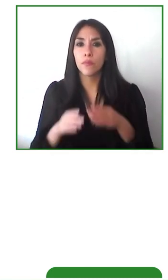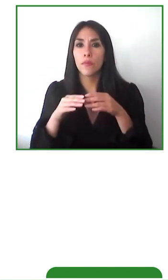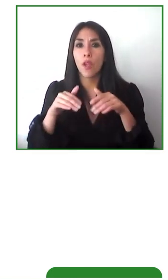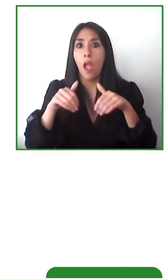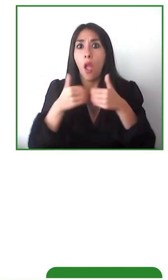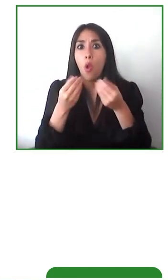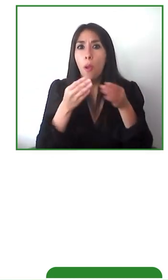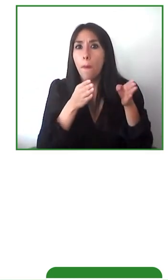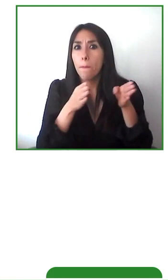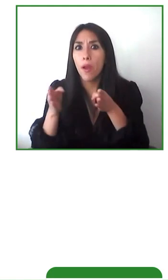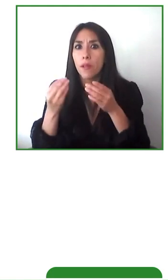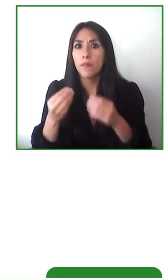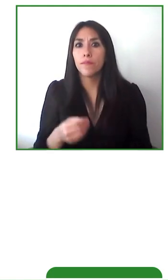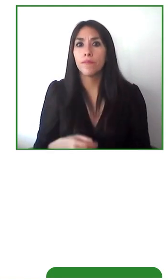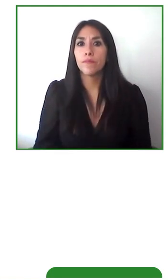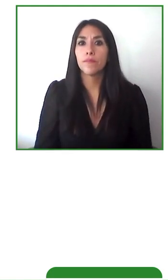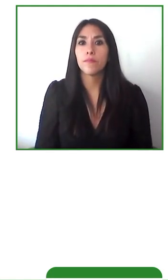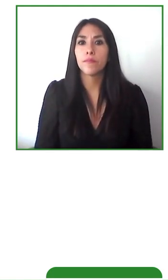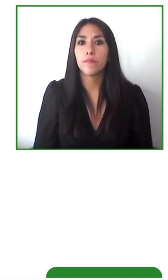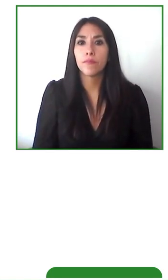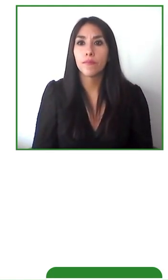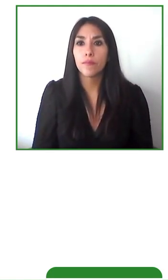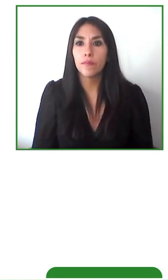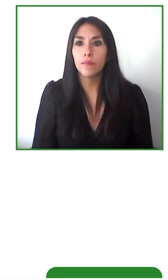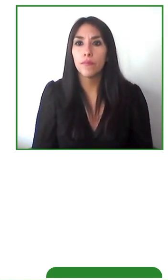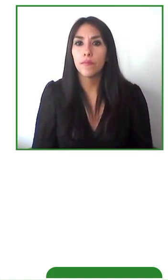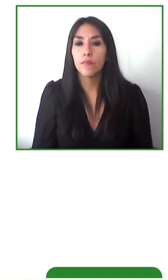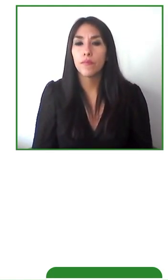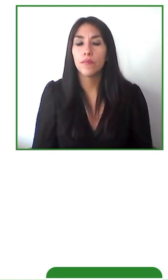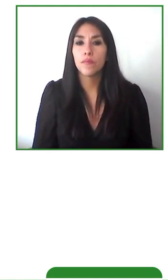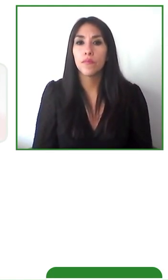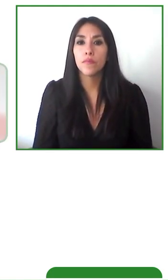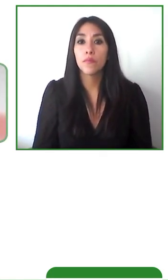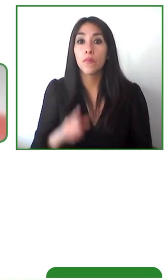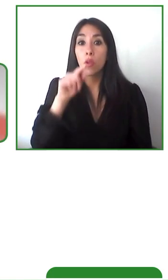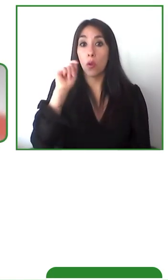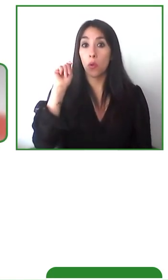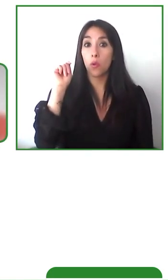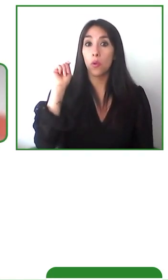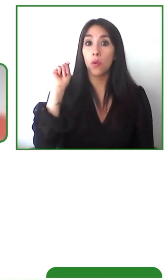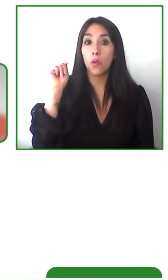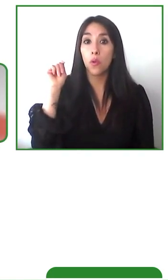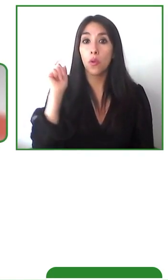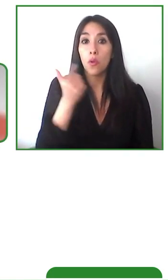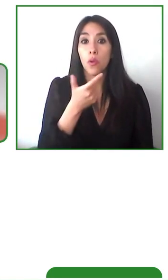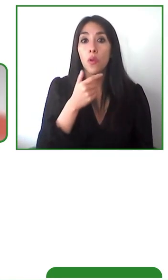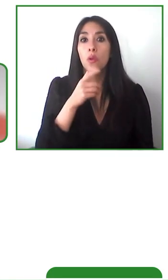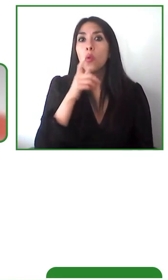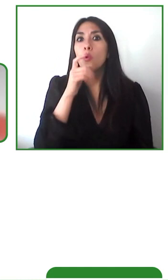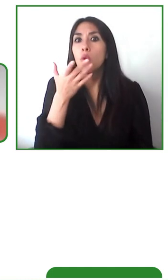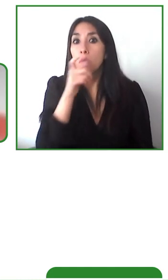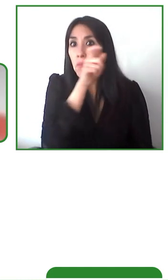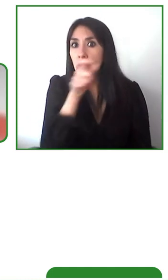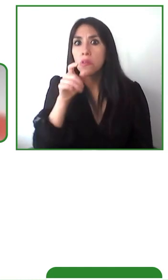enfrente. Todos tienen esta experiencia y esta ambición. Y mi primera pregunta